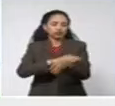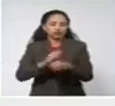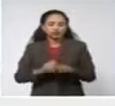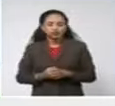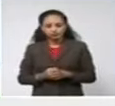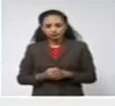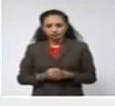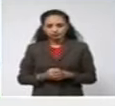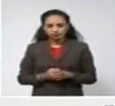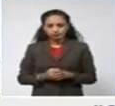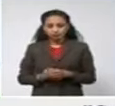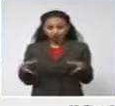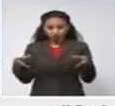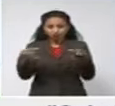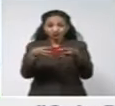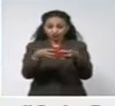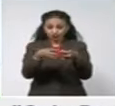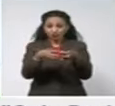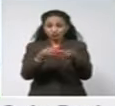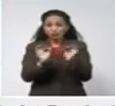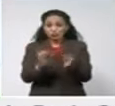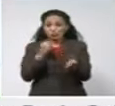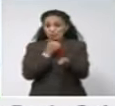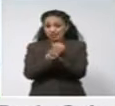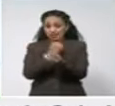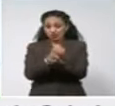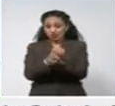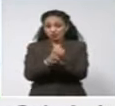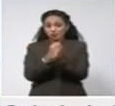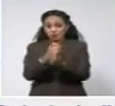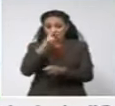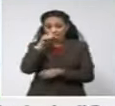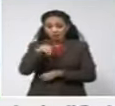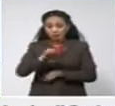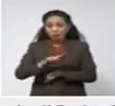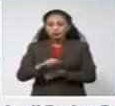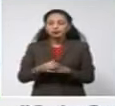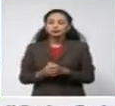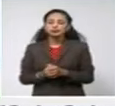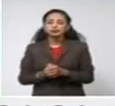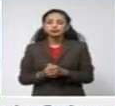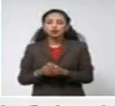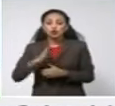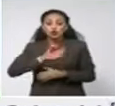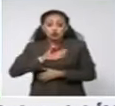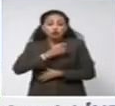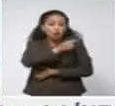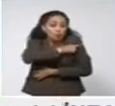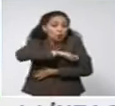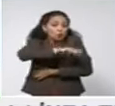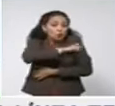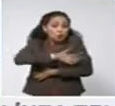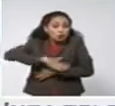Importante grupo de riesgo, que siempre lo señalamos, desde el punto de vista que nuestra población